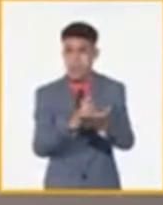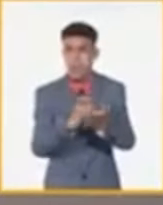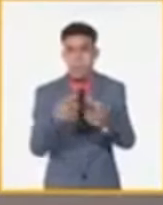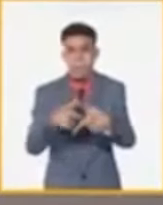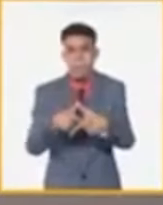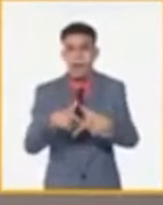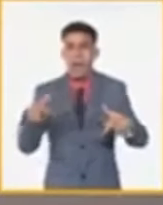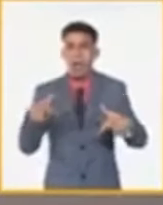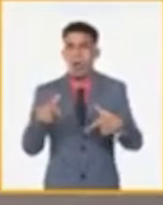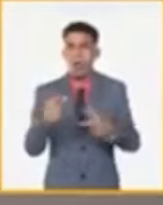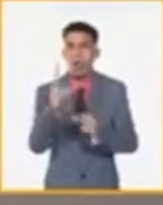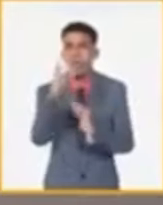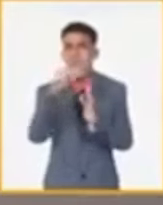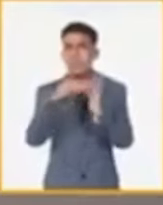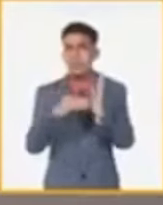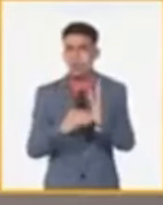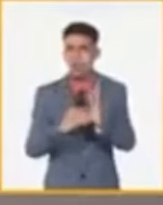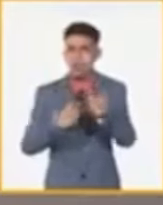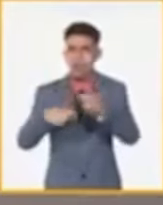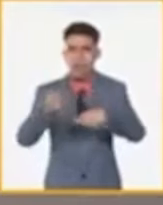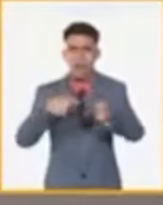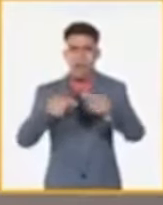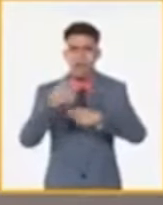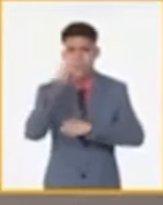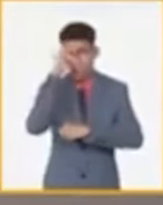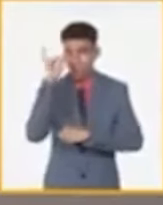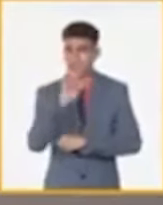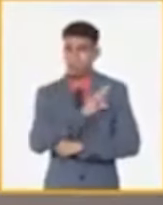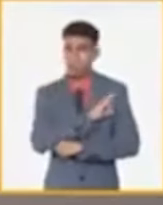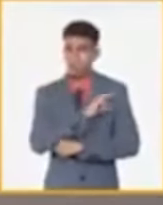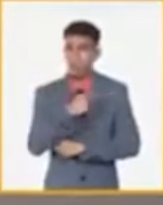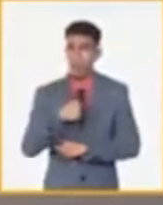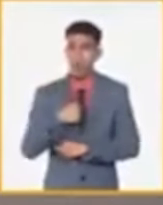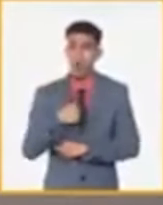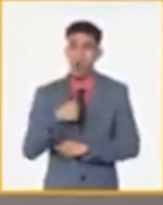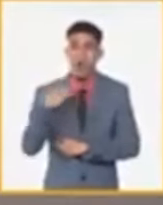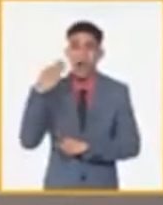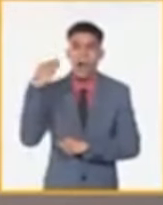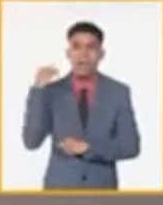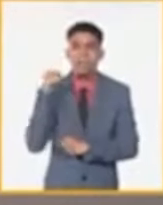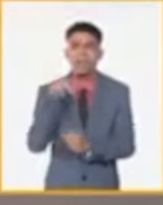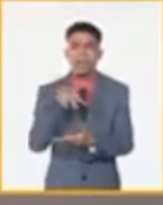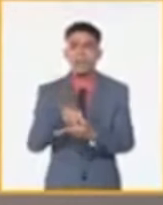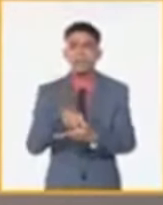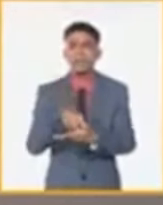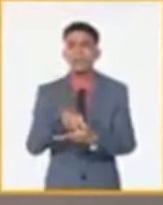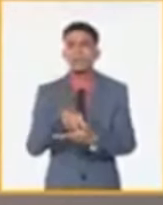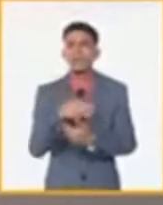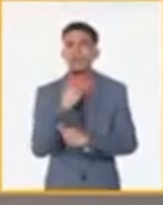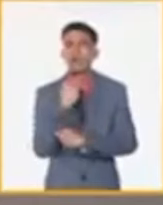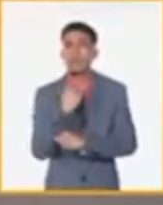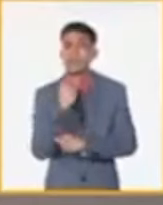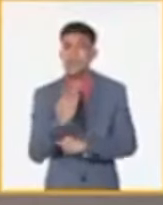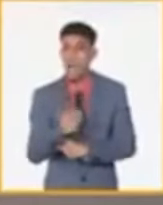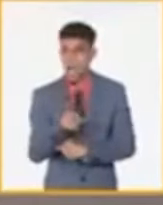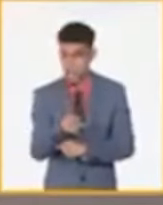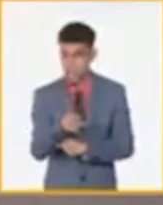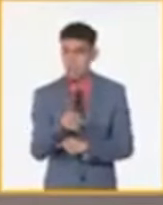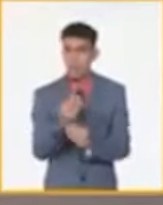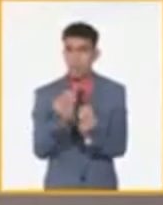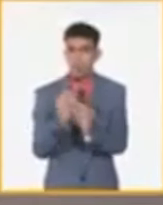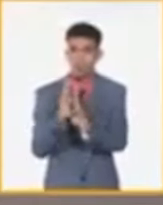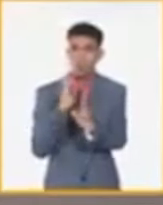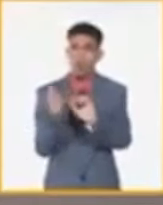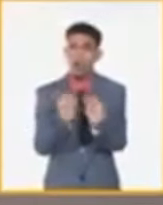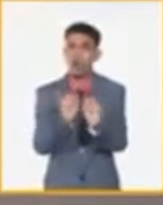libros vendidos mill de estao que Poli libras que vidrios benda